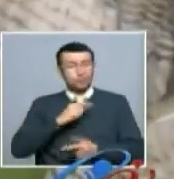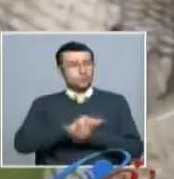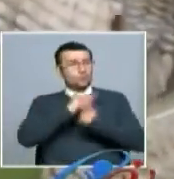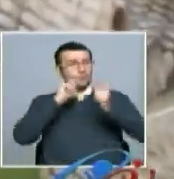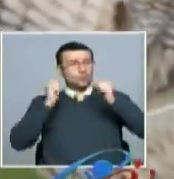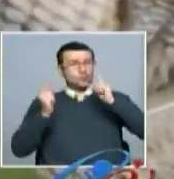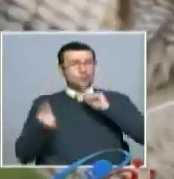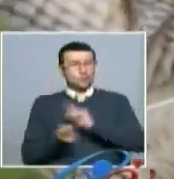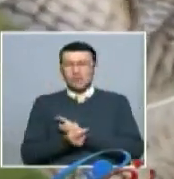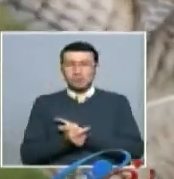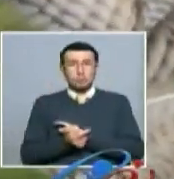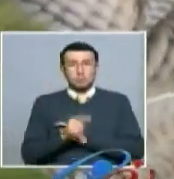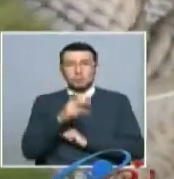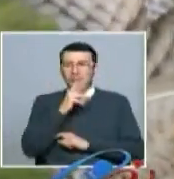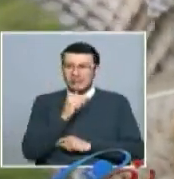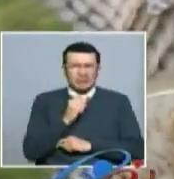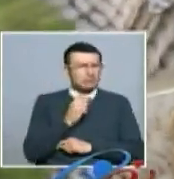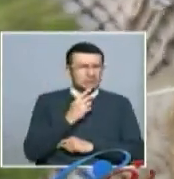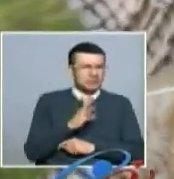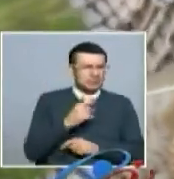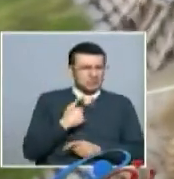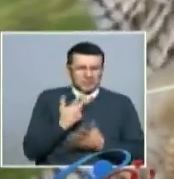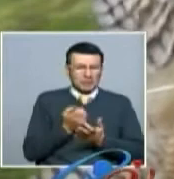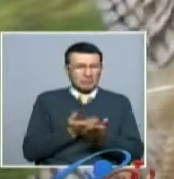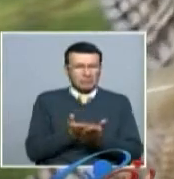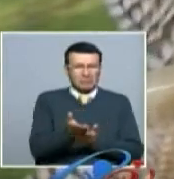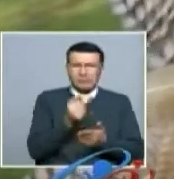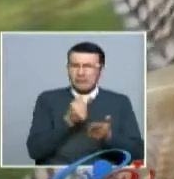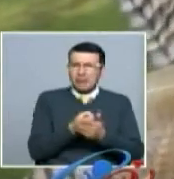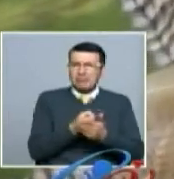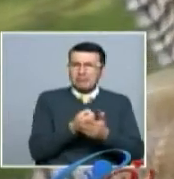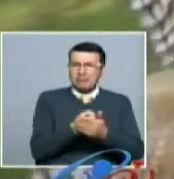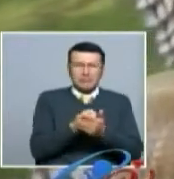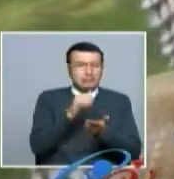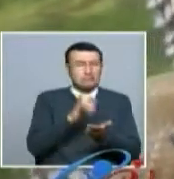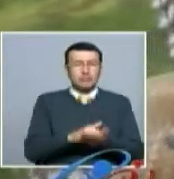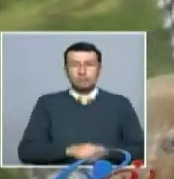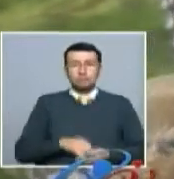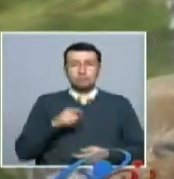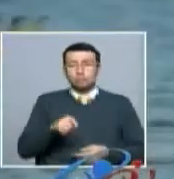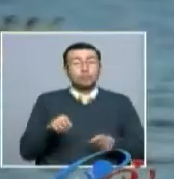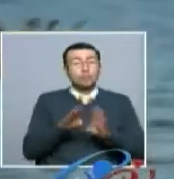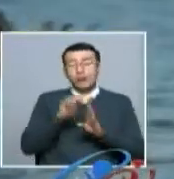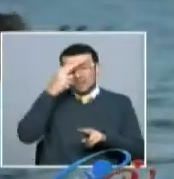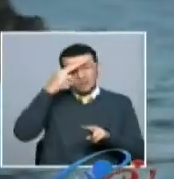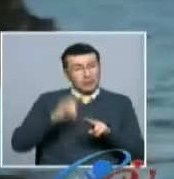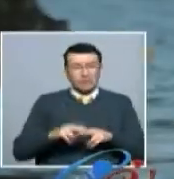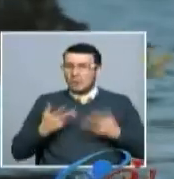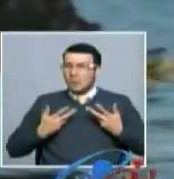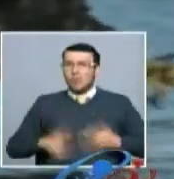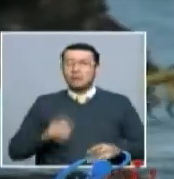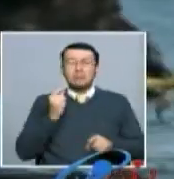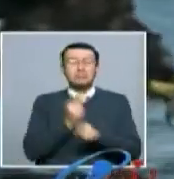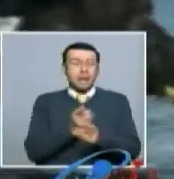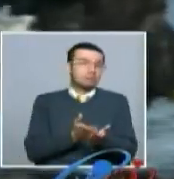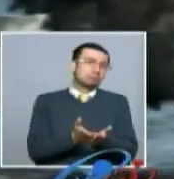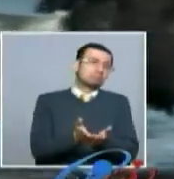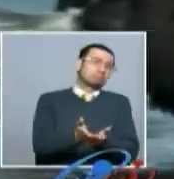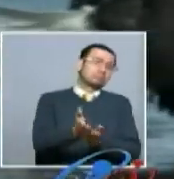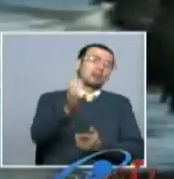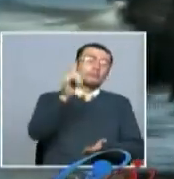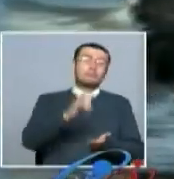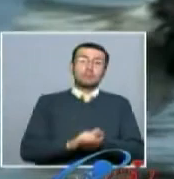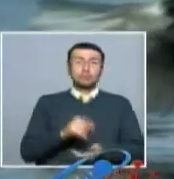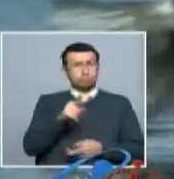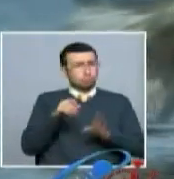oportunidad real para cambiar las cosas, la evades, la ignoras e inventas cualquier pretexto precisamente para no hacerlo,